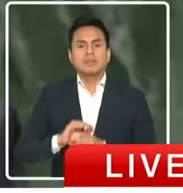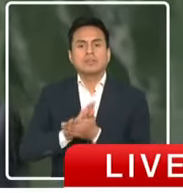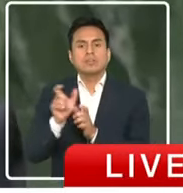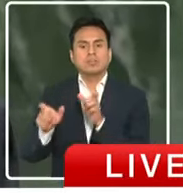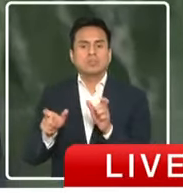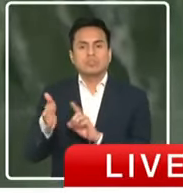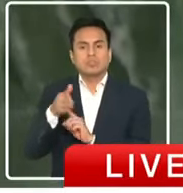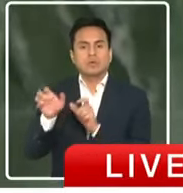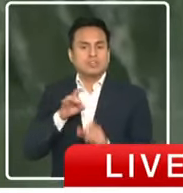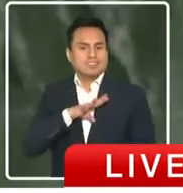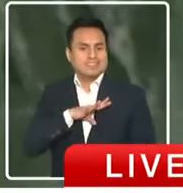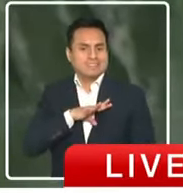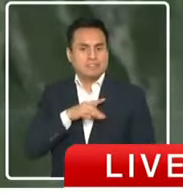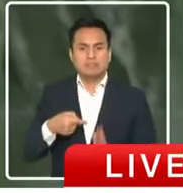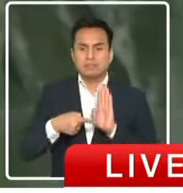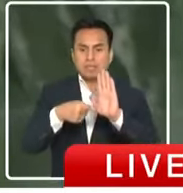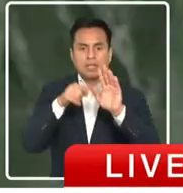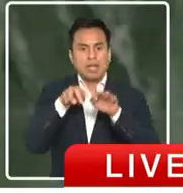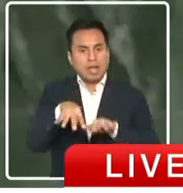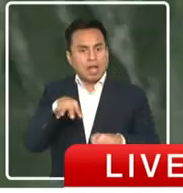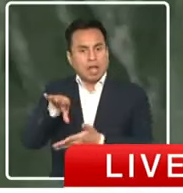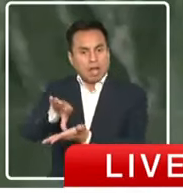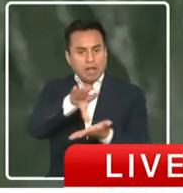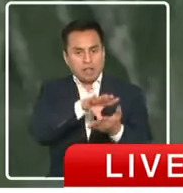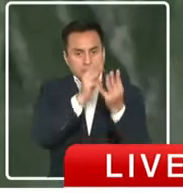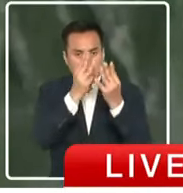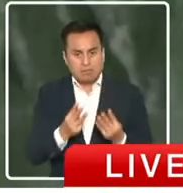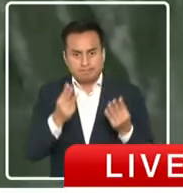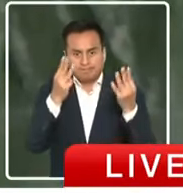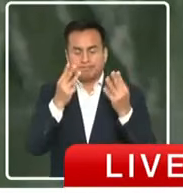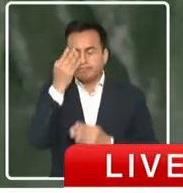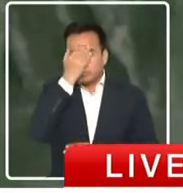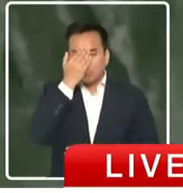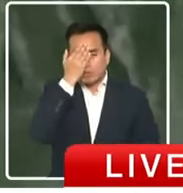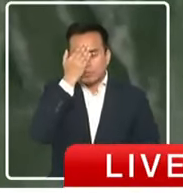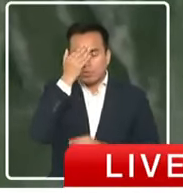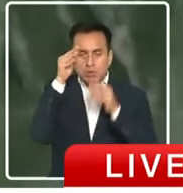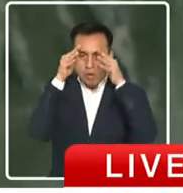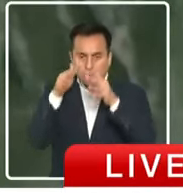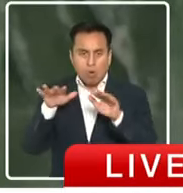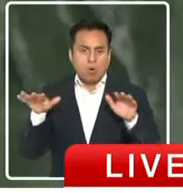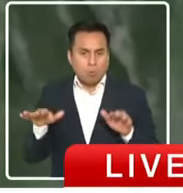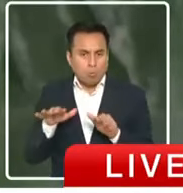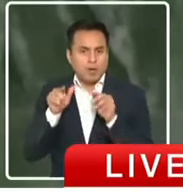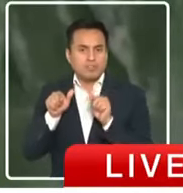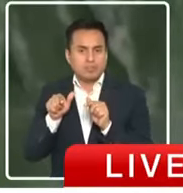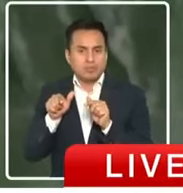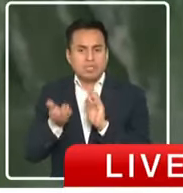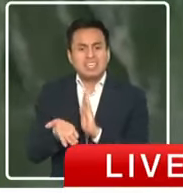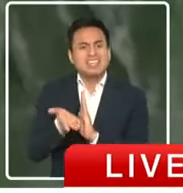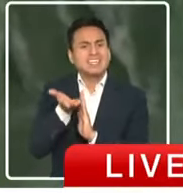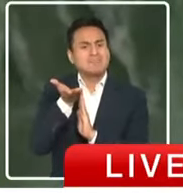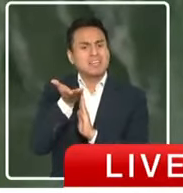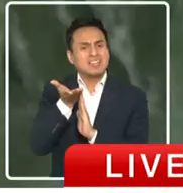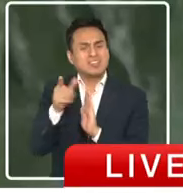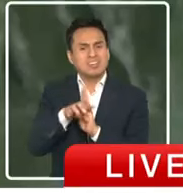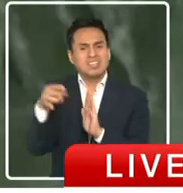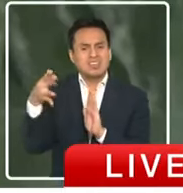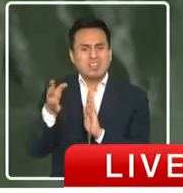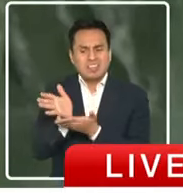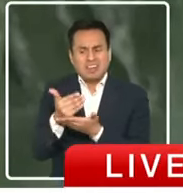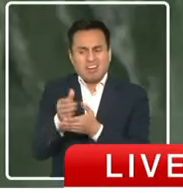mis compatriotas al señalar ante esta Asamblea nuestra preocupación y ocupación por el incremento de la